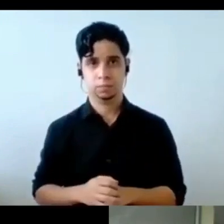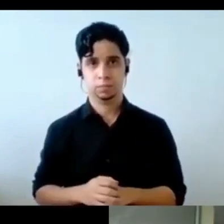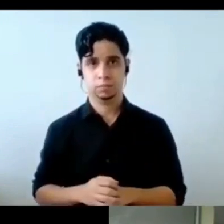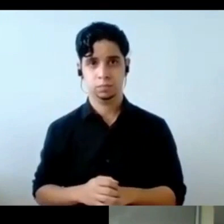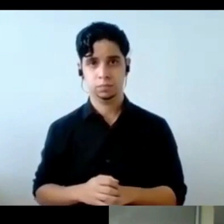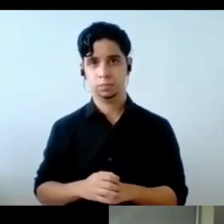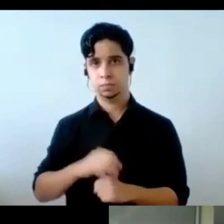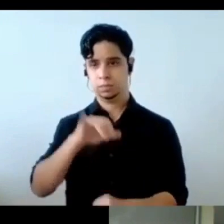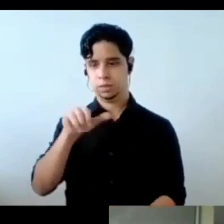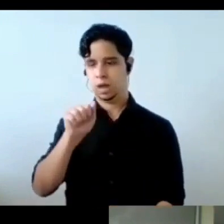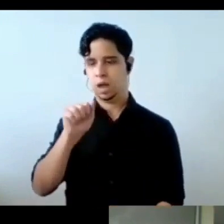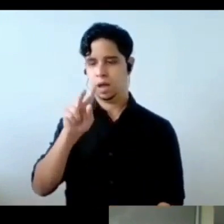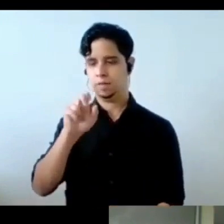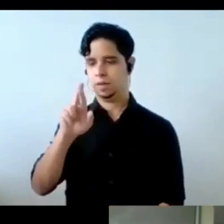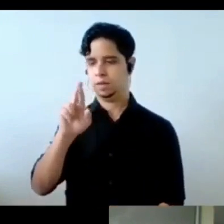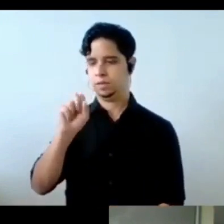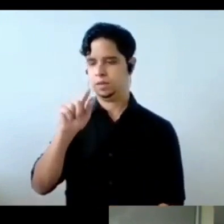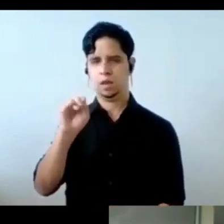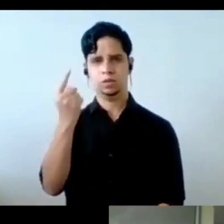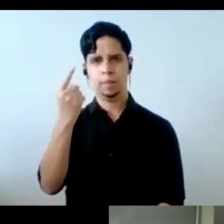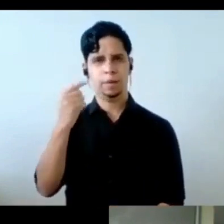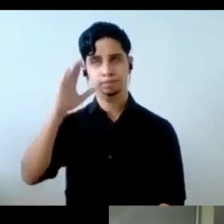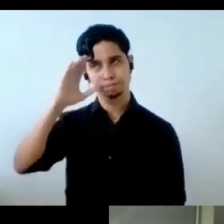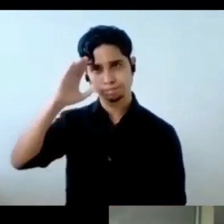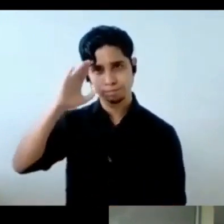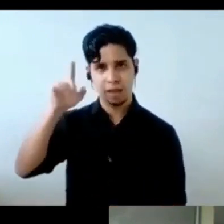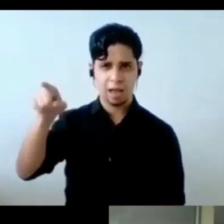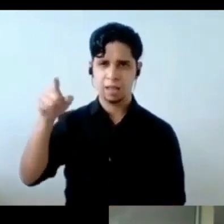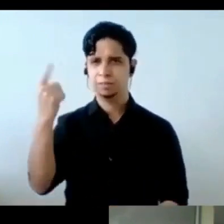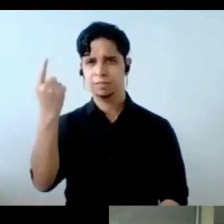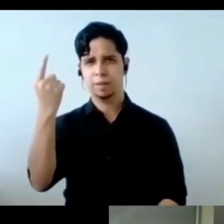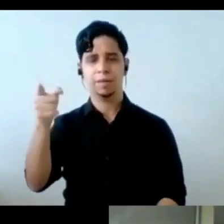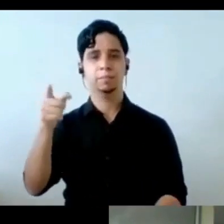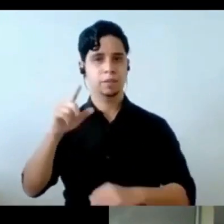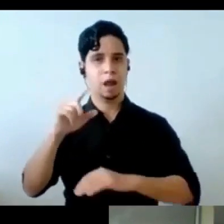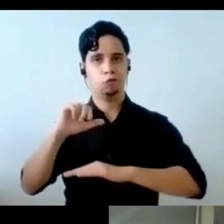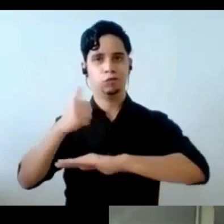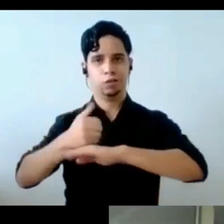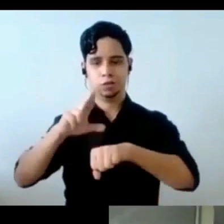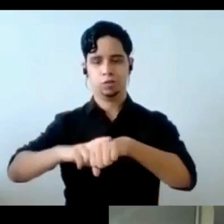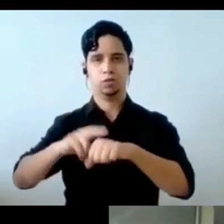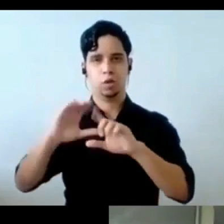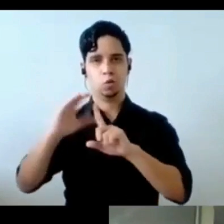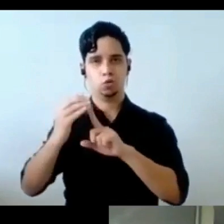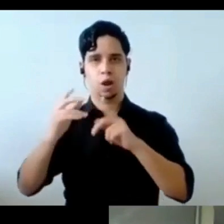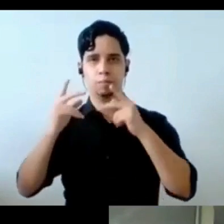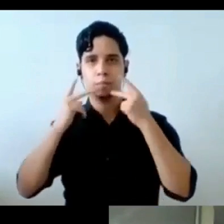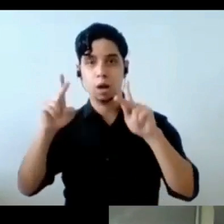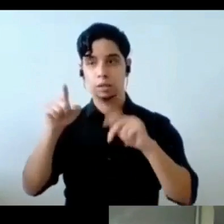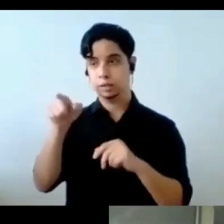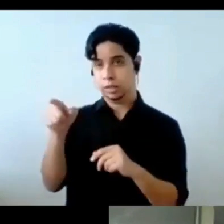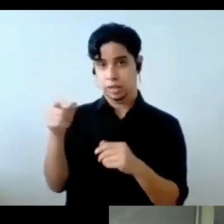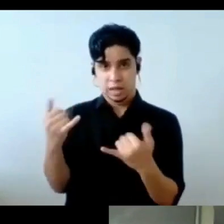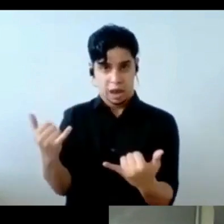Javier Santiago no, porque Javier lo saludamos. Javier Santiago, ¿verdad?, de la Fundación Nacional para la Cultura Popular, que en estos momentos, por